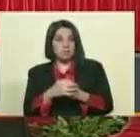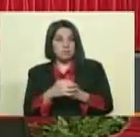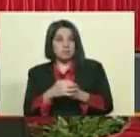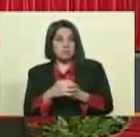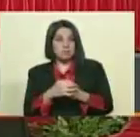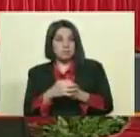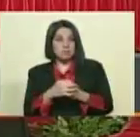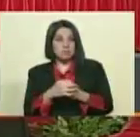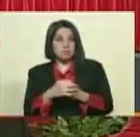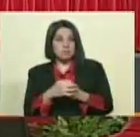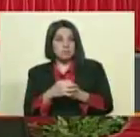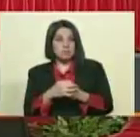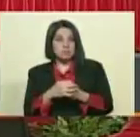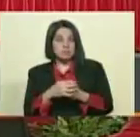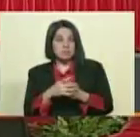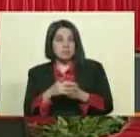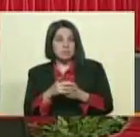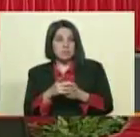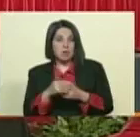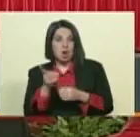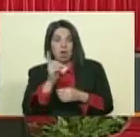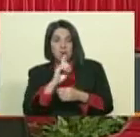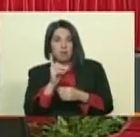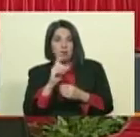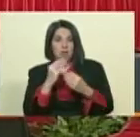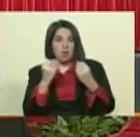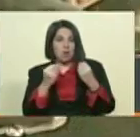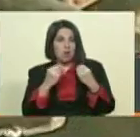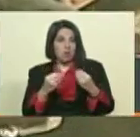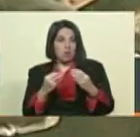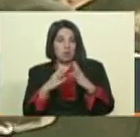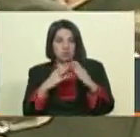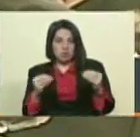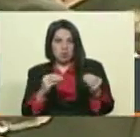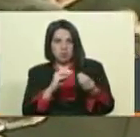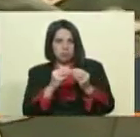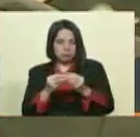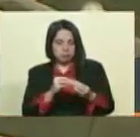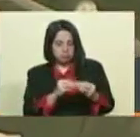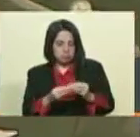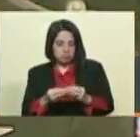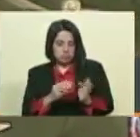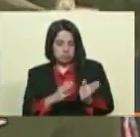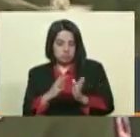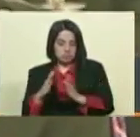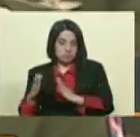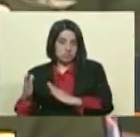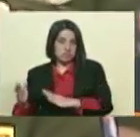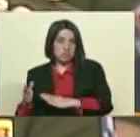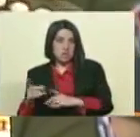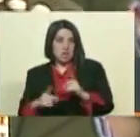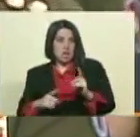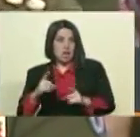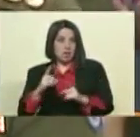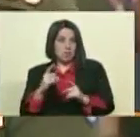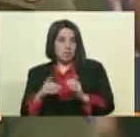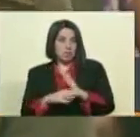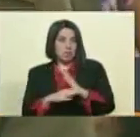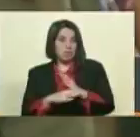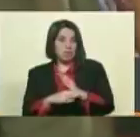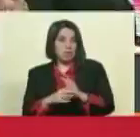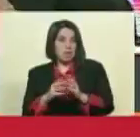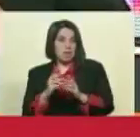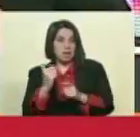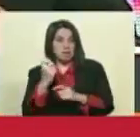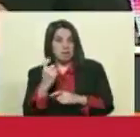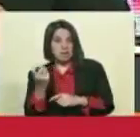Es parte de desmontar toda esta estructura de violencia que opera en algunos sectores de la oposición. Lo extraño, presidente, es que